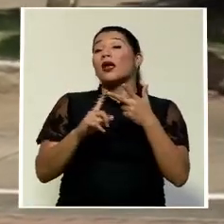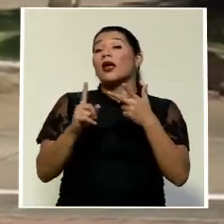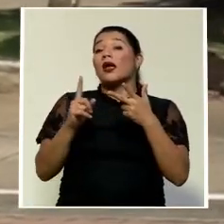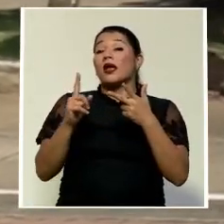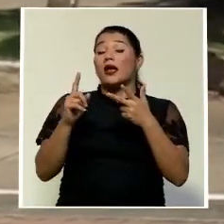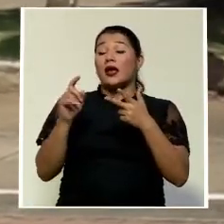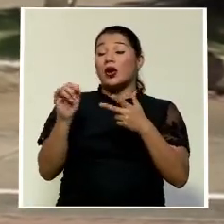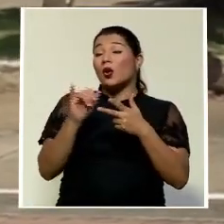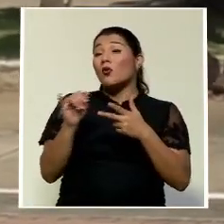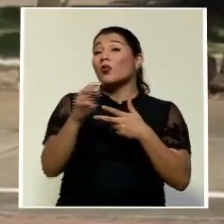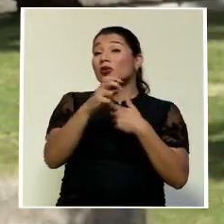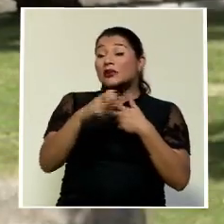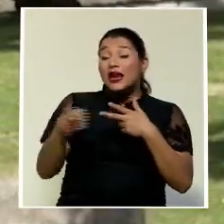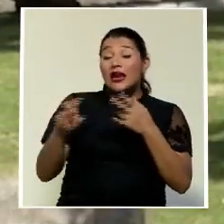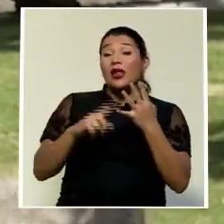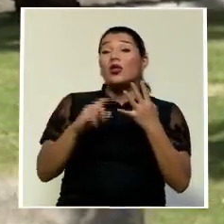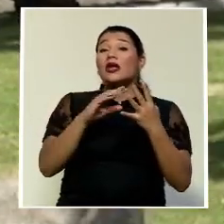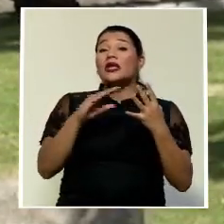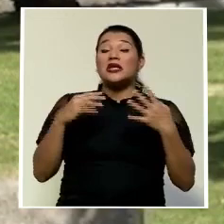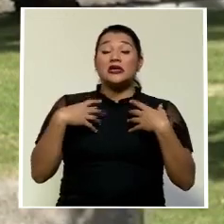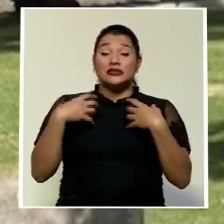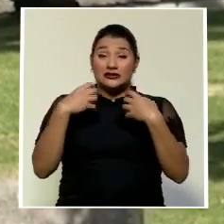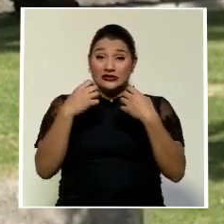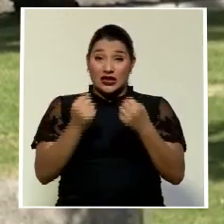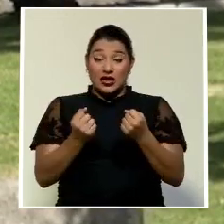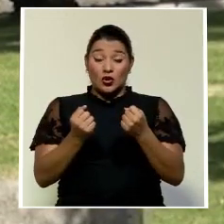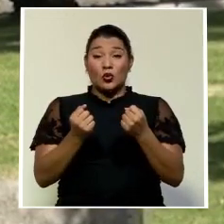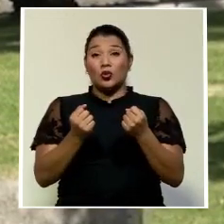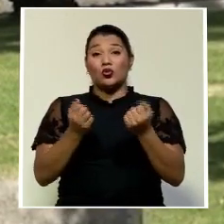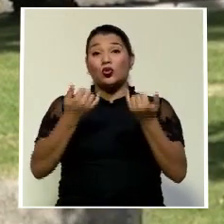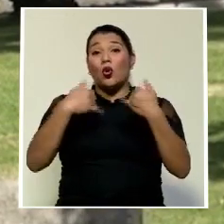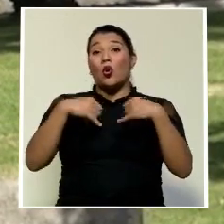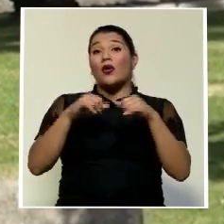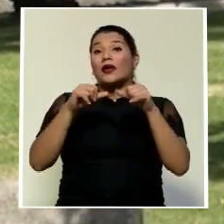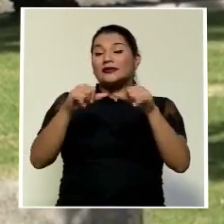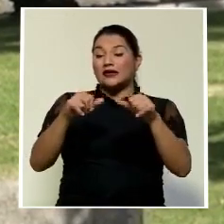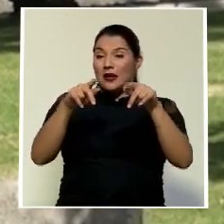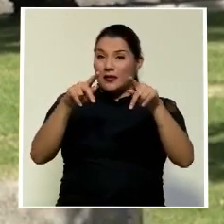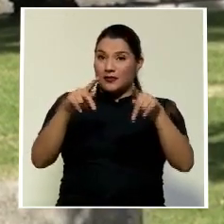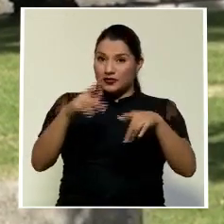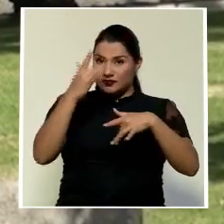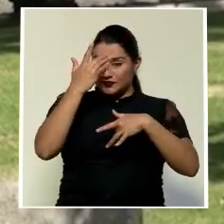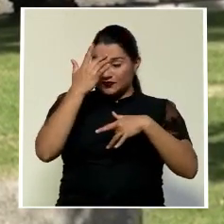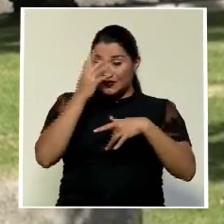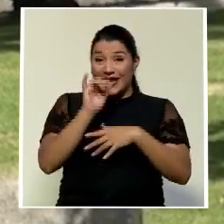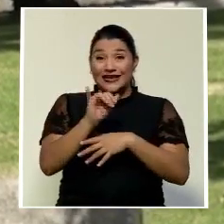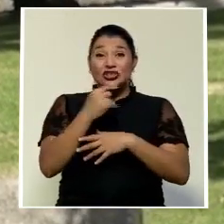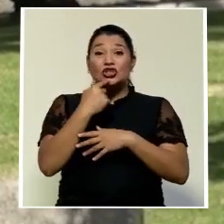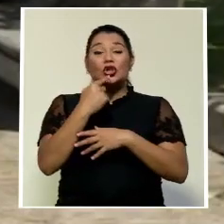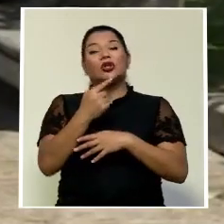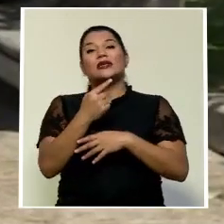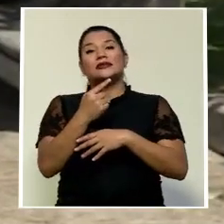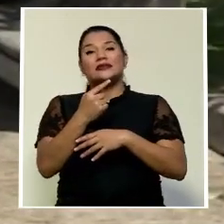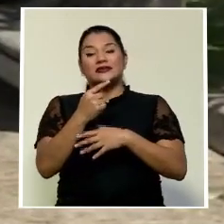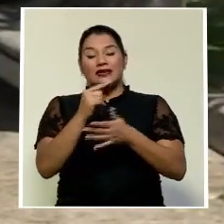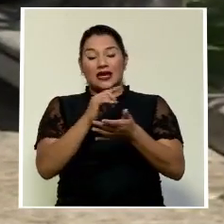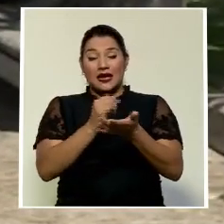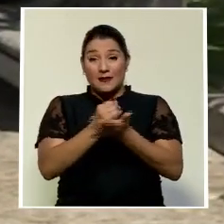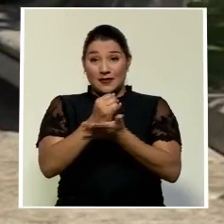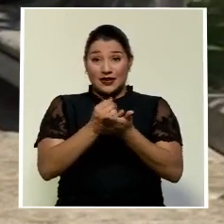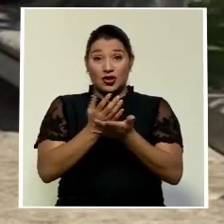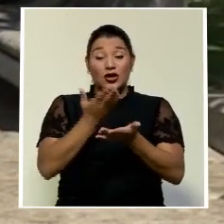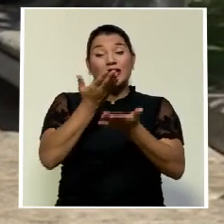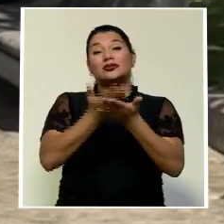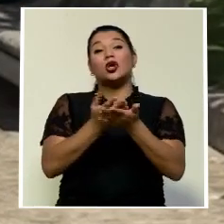desplazamiento, traslado y de salud ante la prevalencia de los casos activos. Así se indica en el informe que presentó el Observatorio